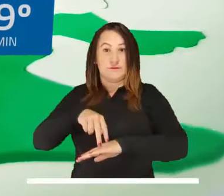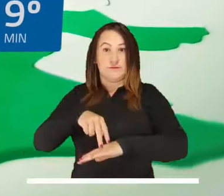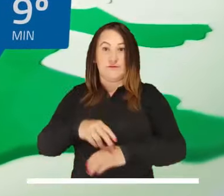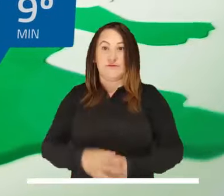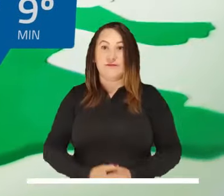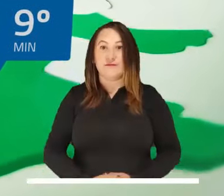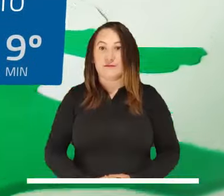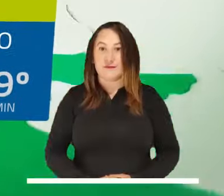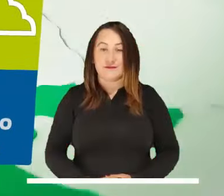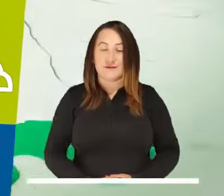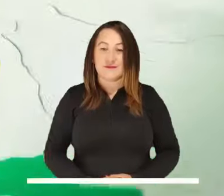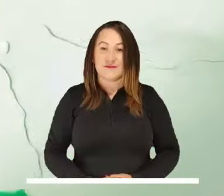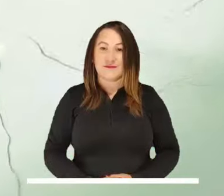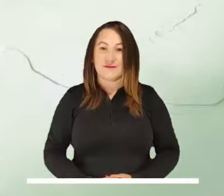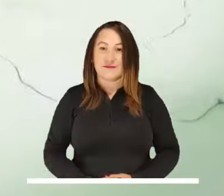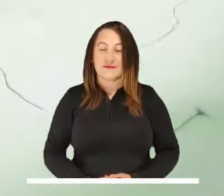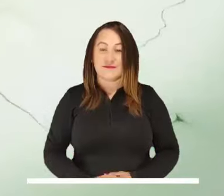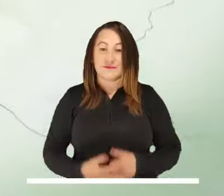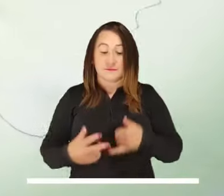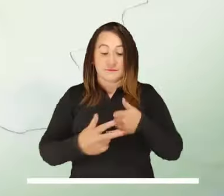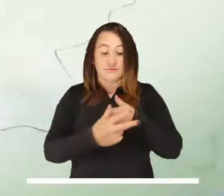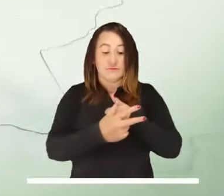del Cauca, Cauca y Nariño.